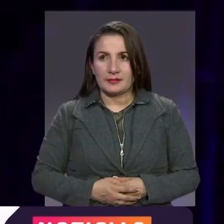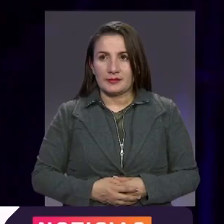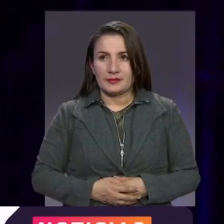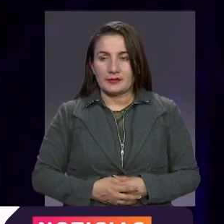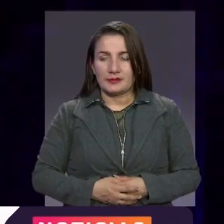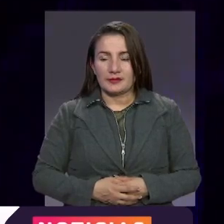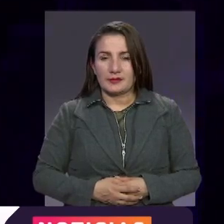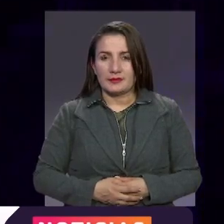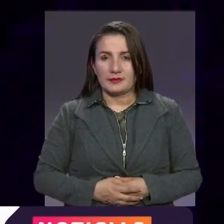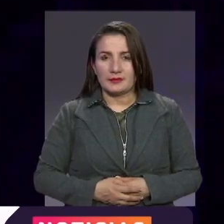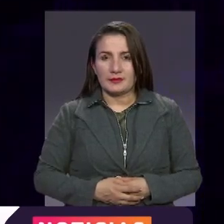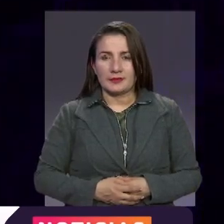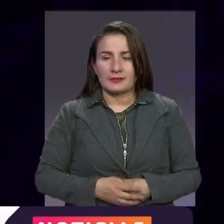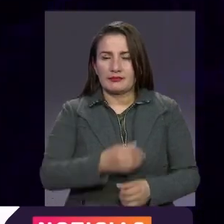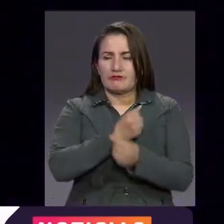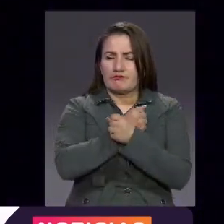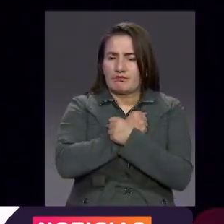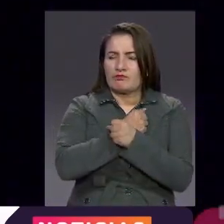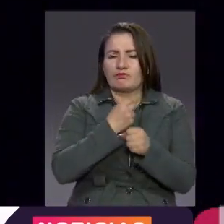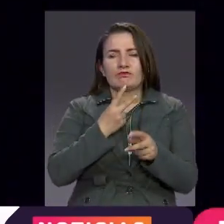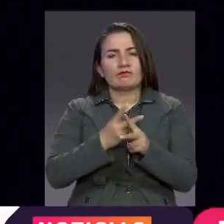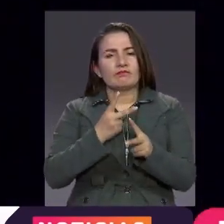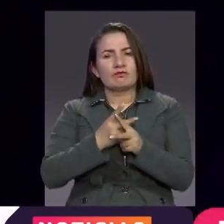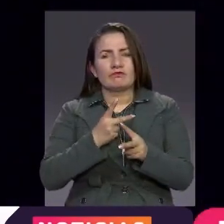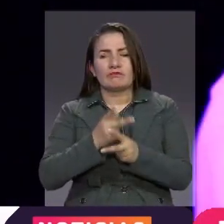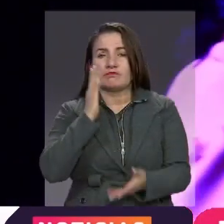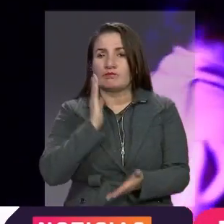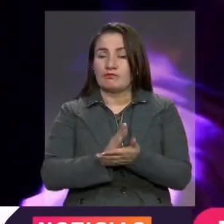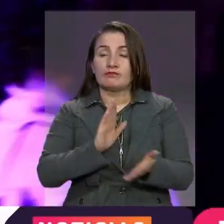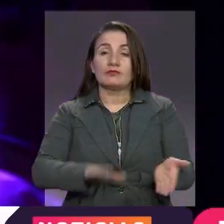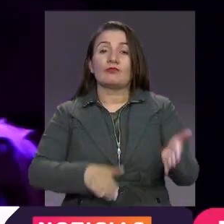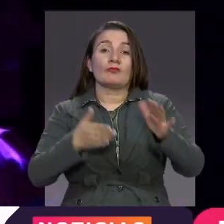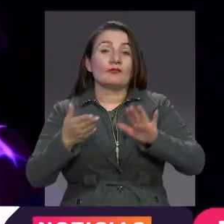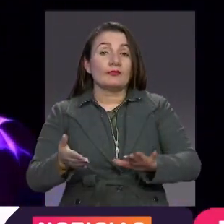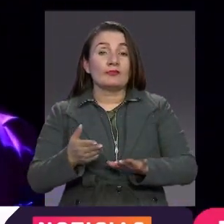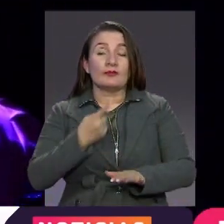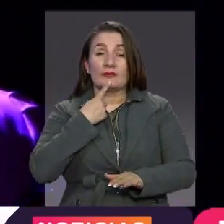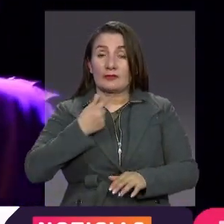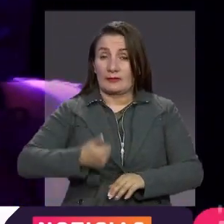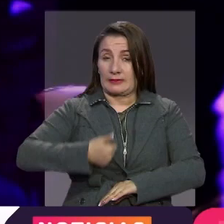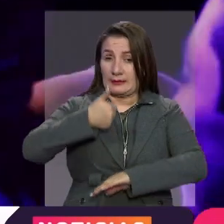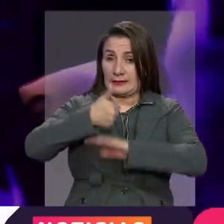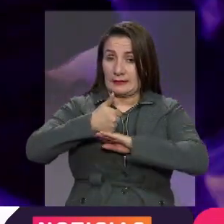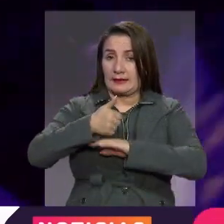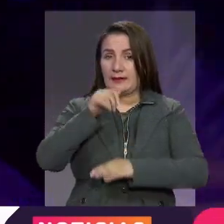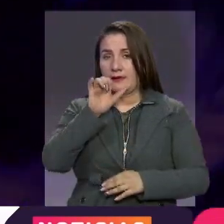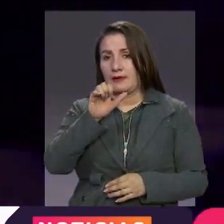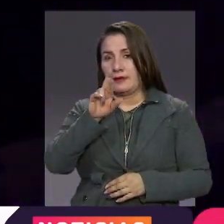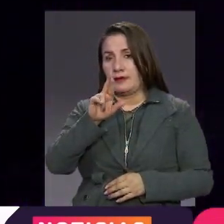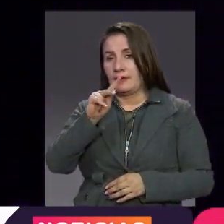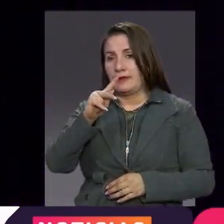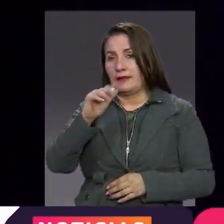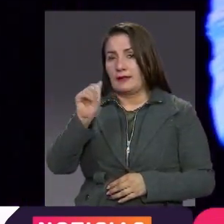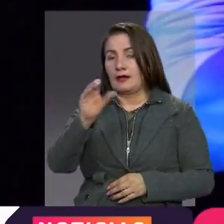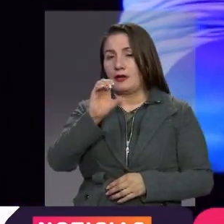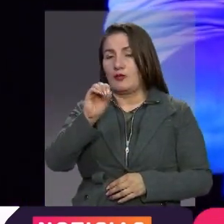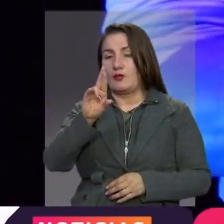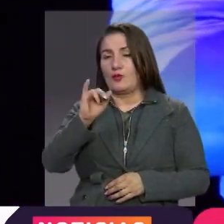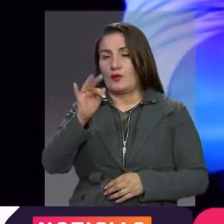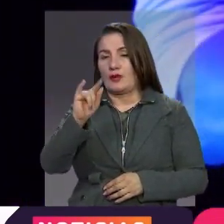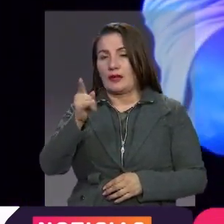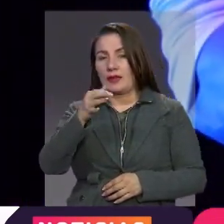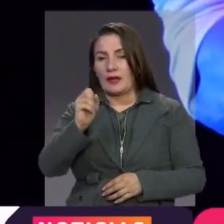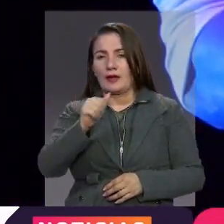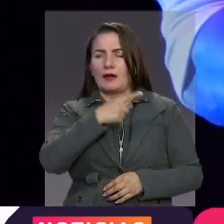por peligroso un amor que puede costar la vida bajo la dramaturgia dirección y actuación de erika ortega cortés quien comparte